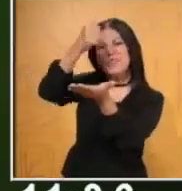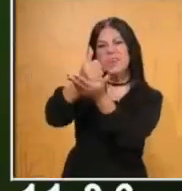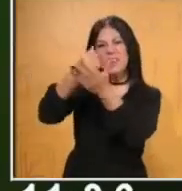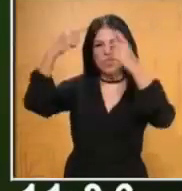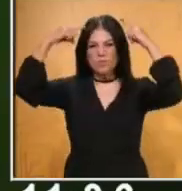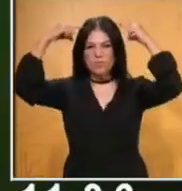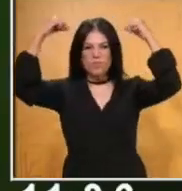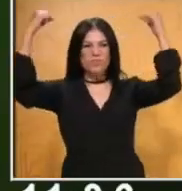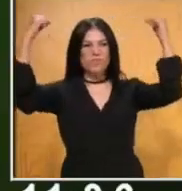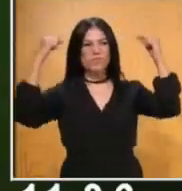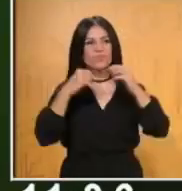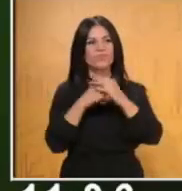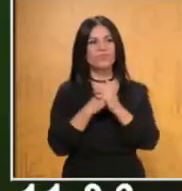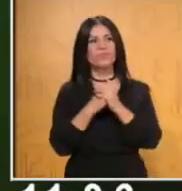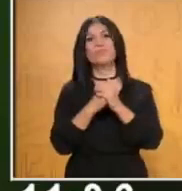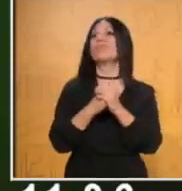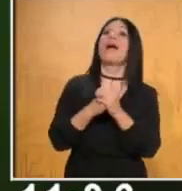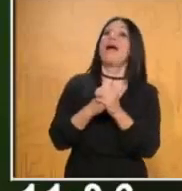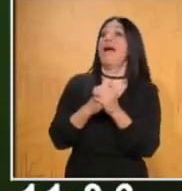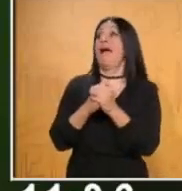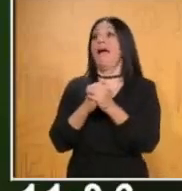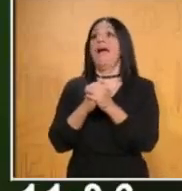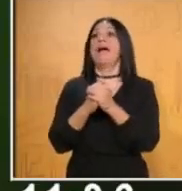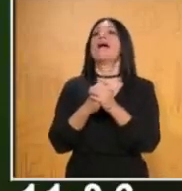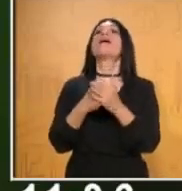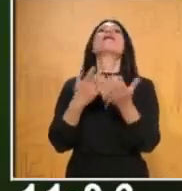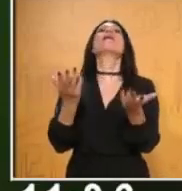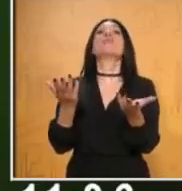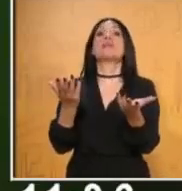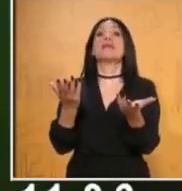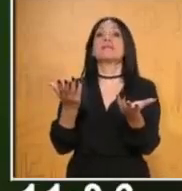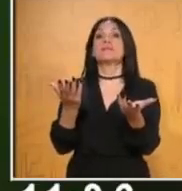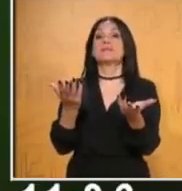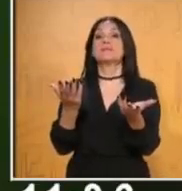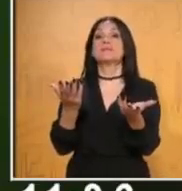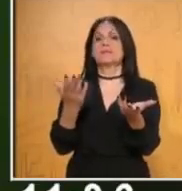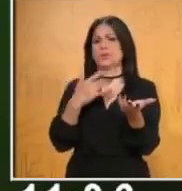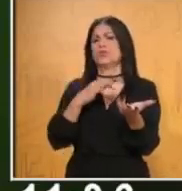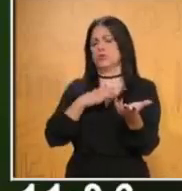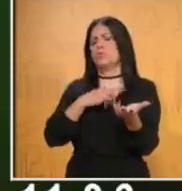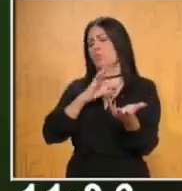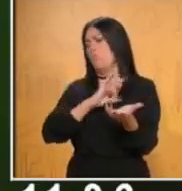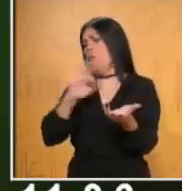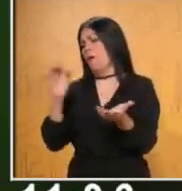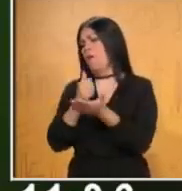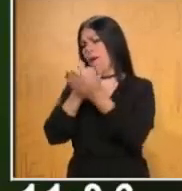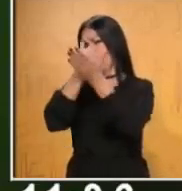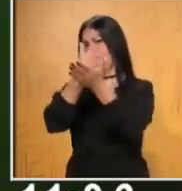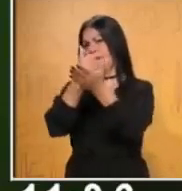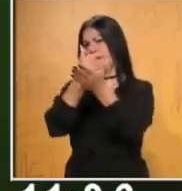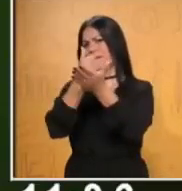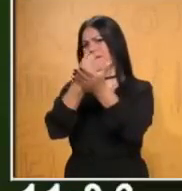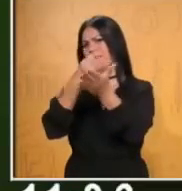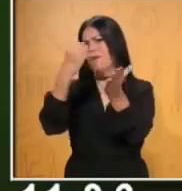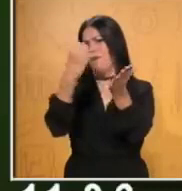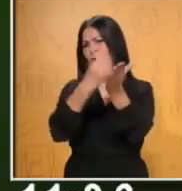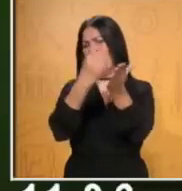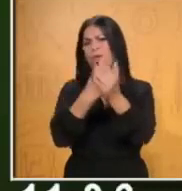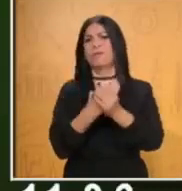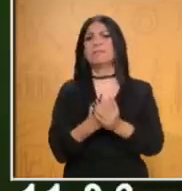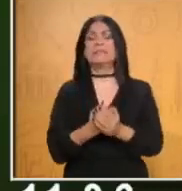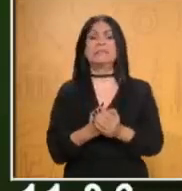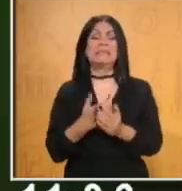¿Qué me da si hilo la paja para convertirla en oro? Preguntó al hacerse visible. Solo tengo